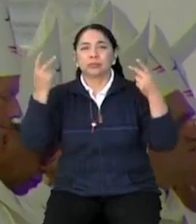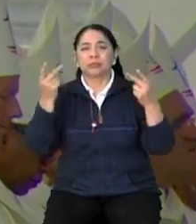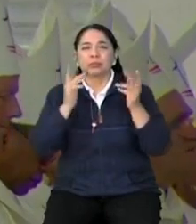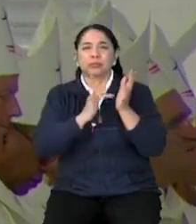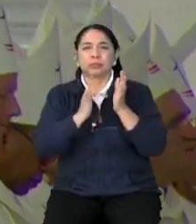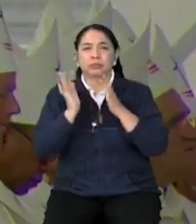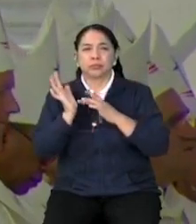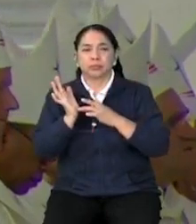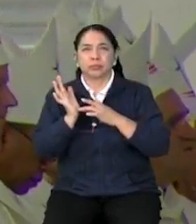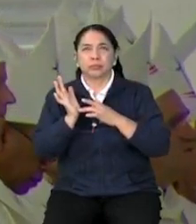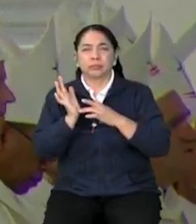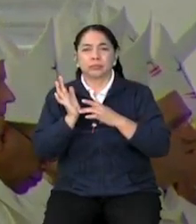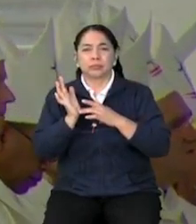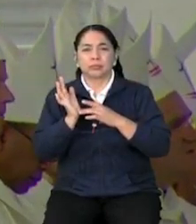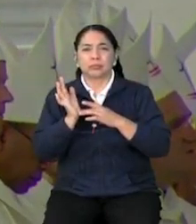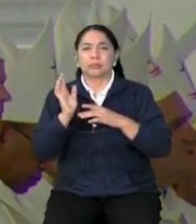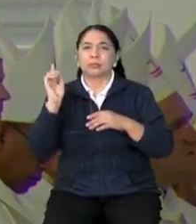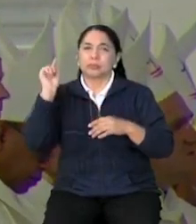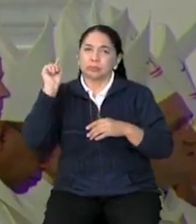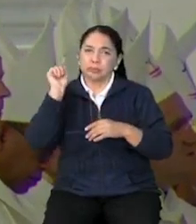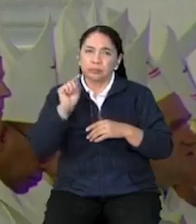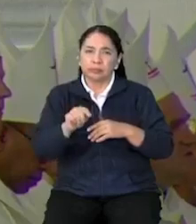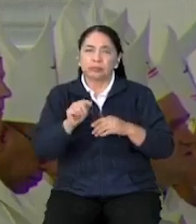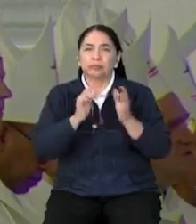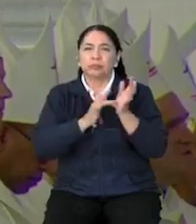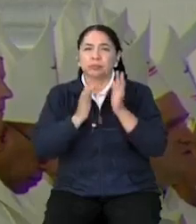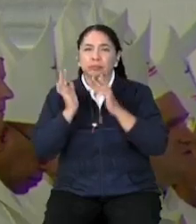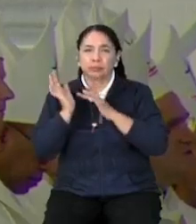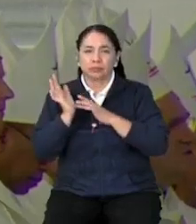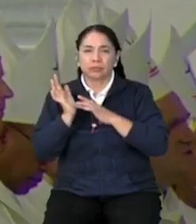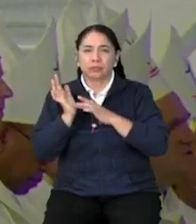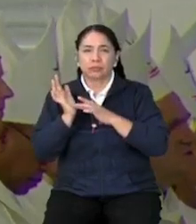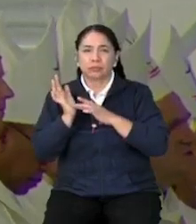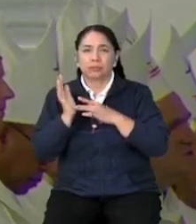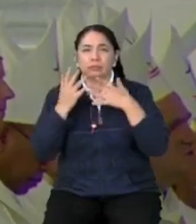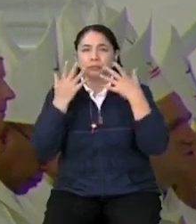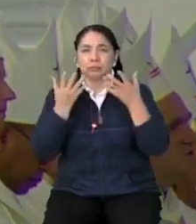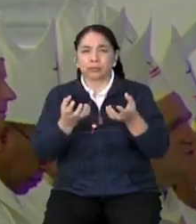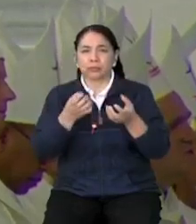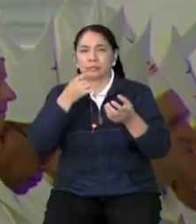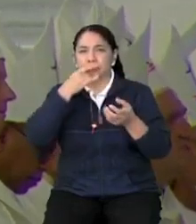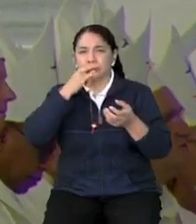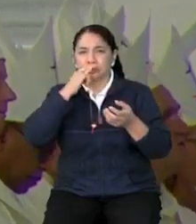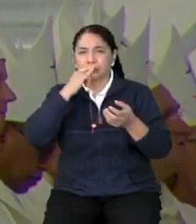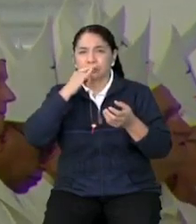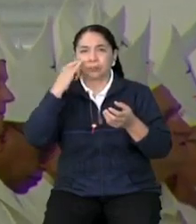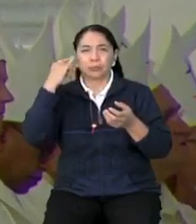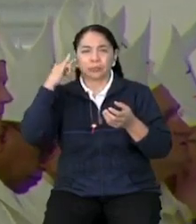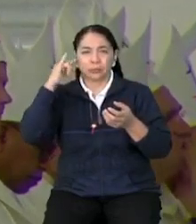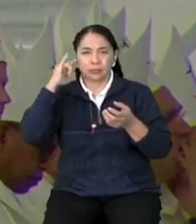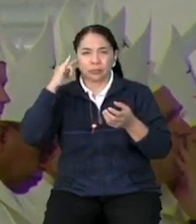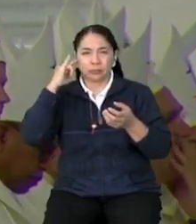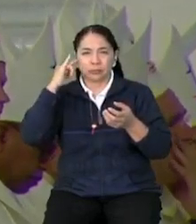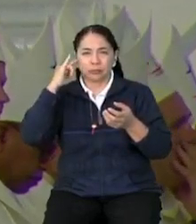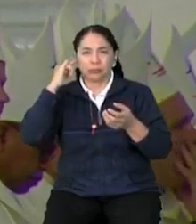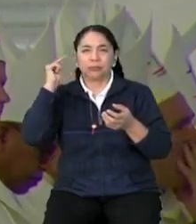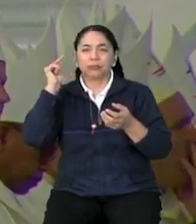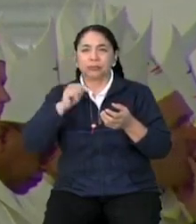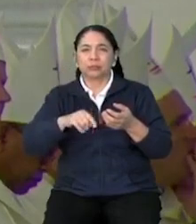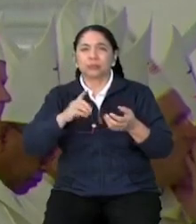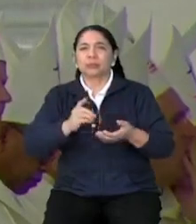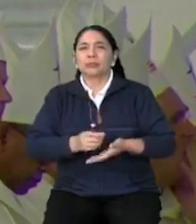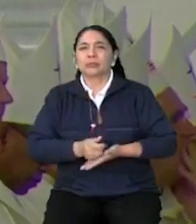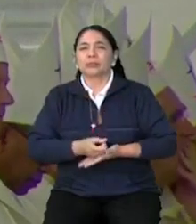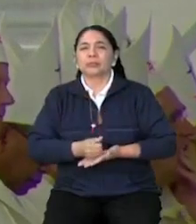Jesús y es ese Jesús queridos niños y niñas de arquidiócesis